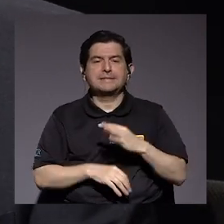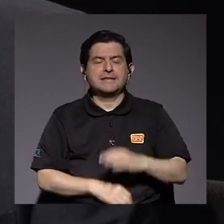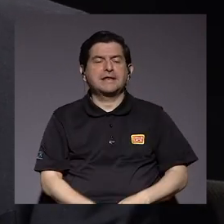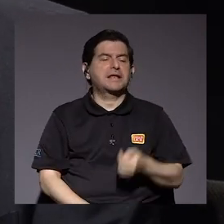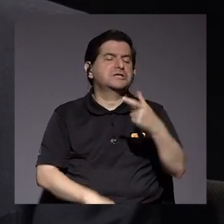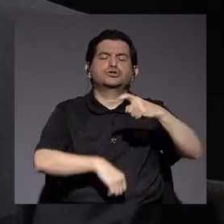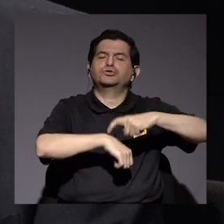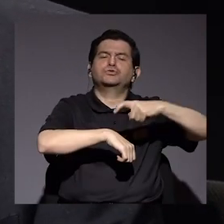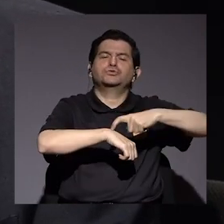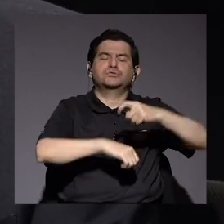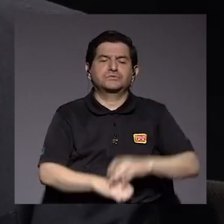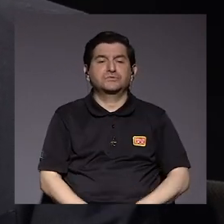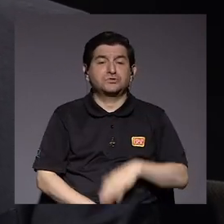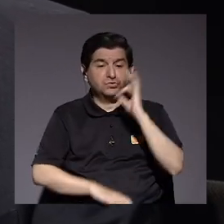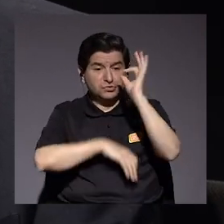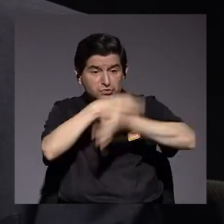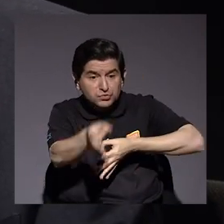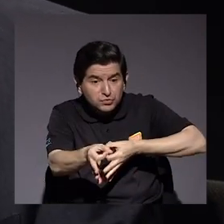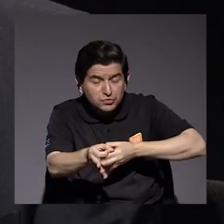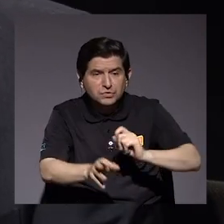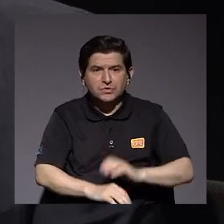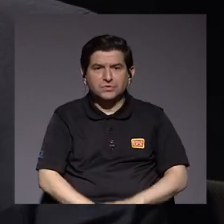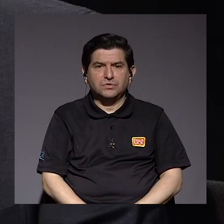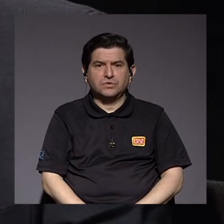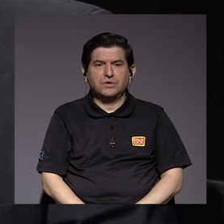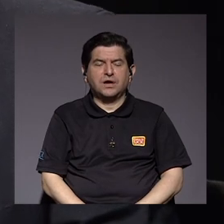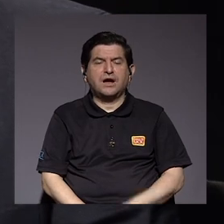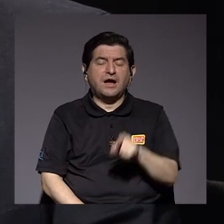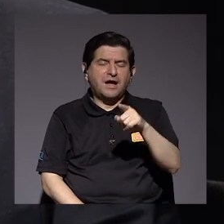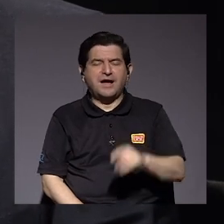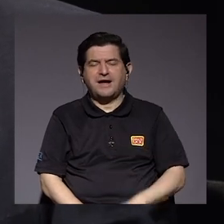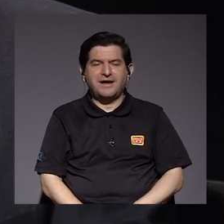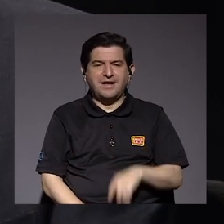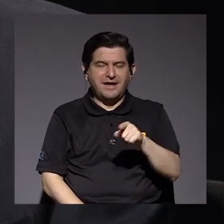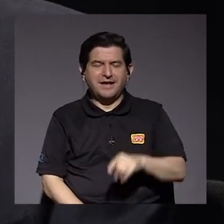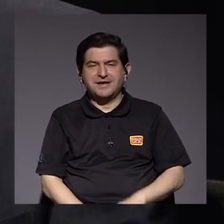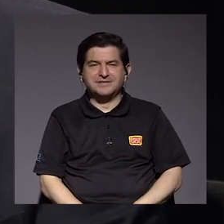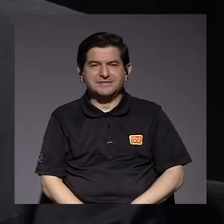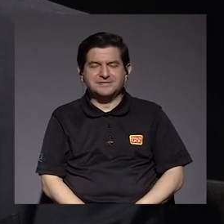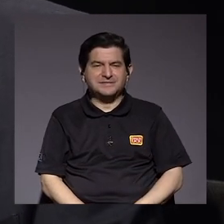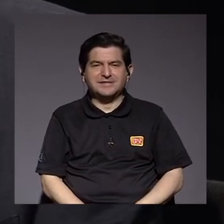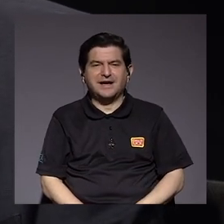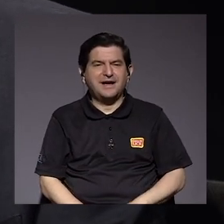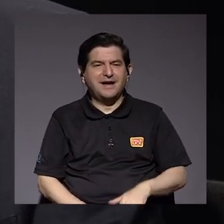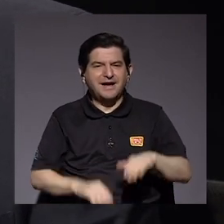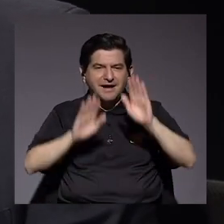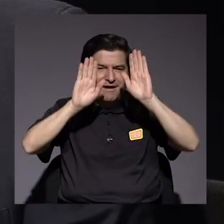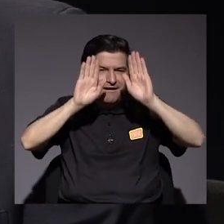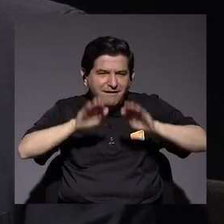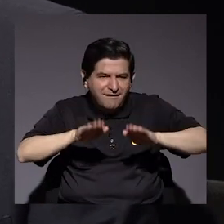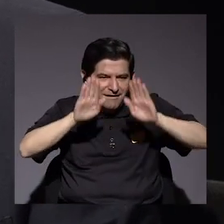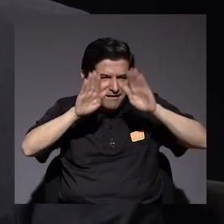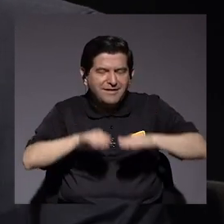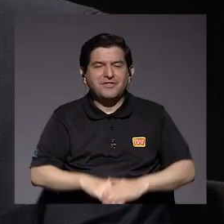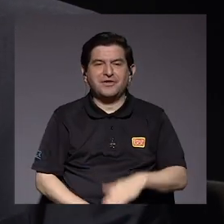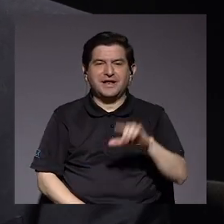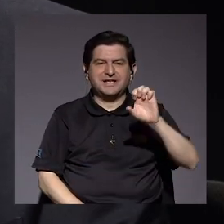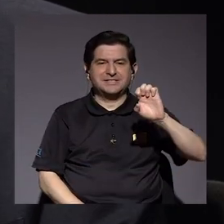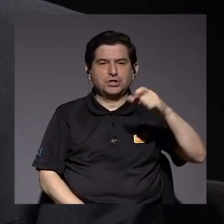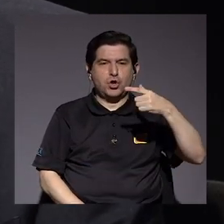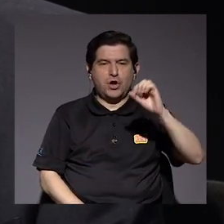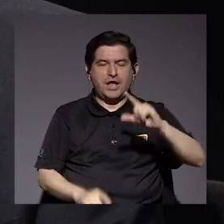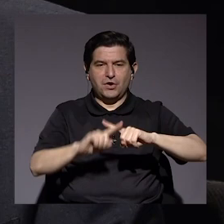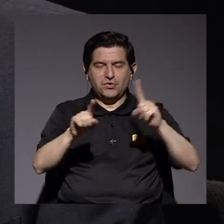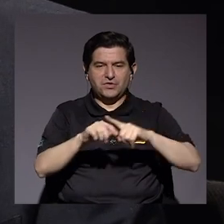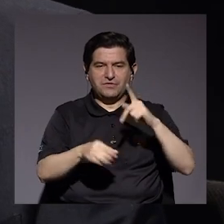intereses de corto plazo ha sido sustituida por el culto al ego de distintos actores